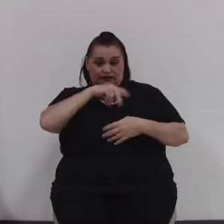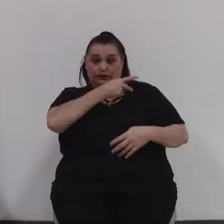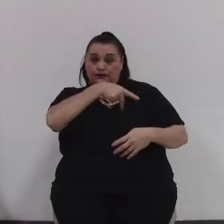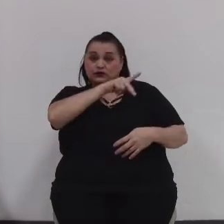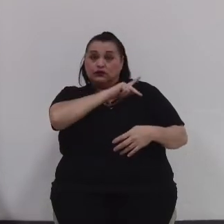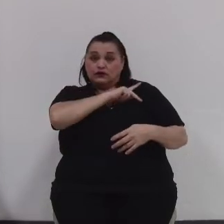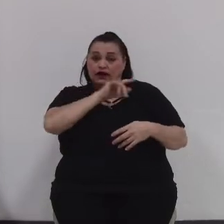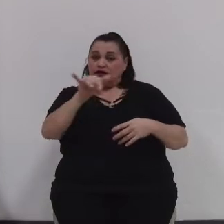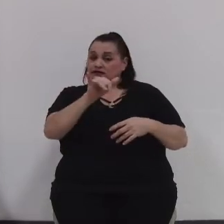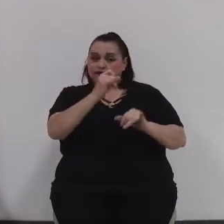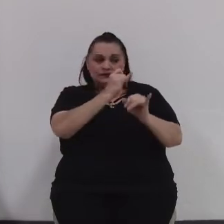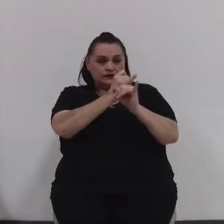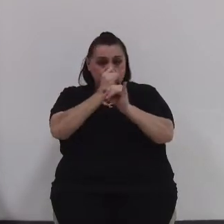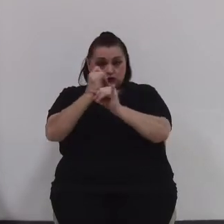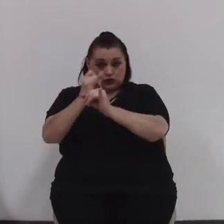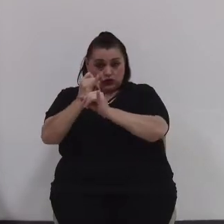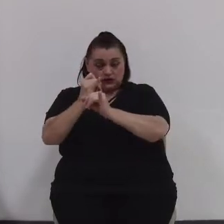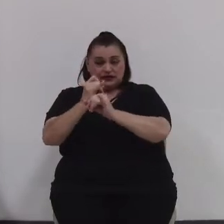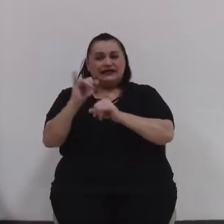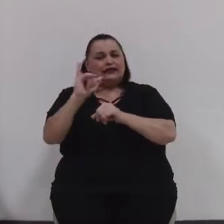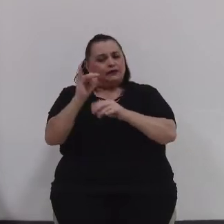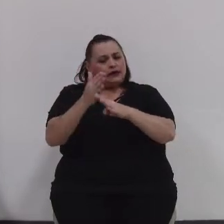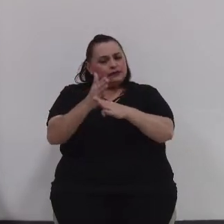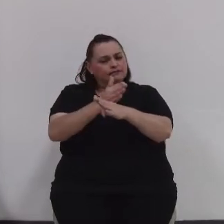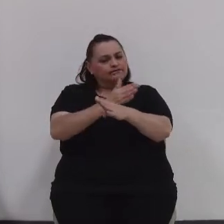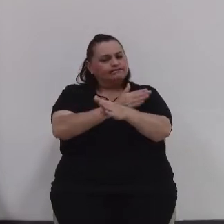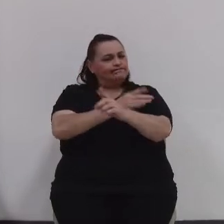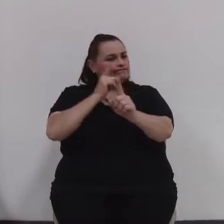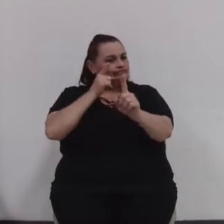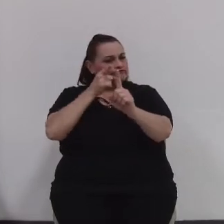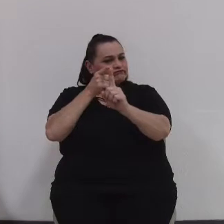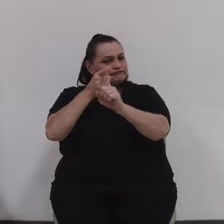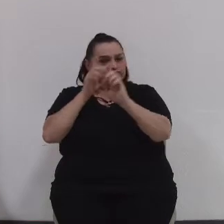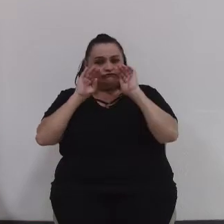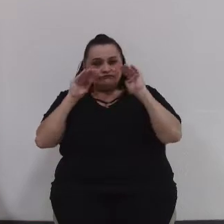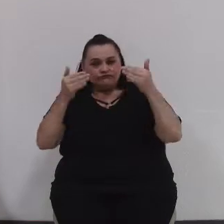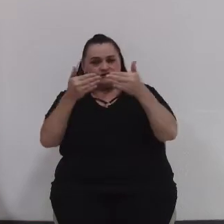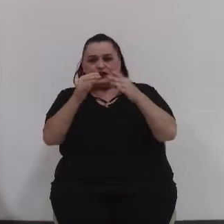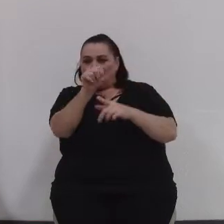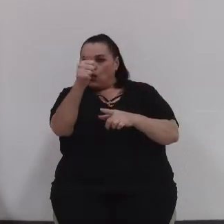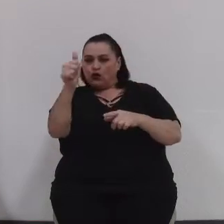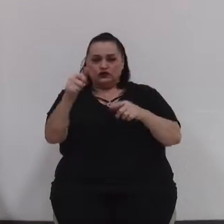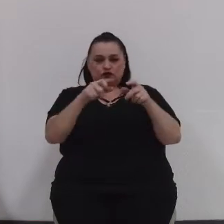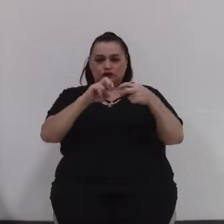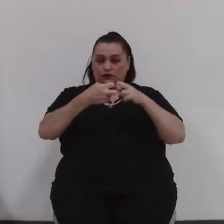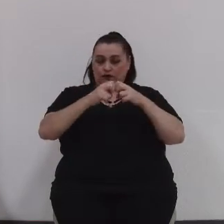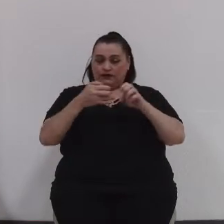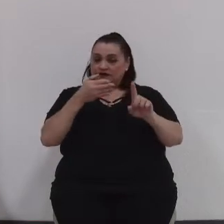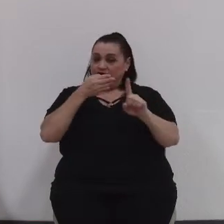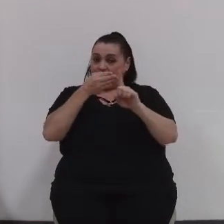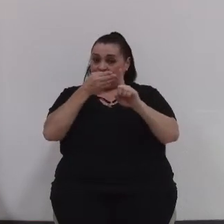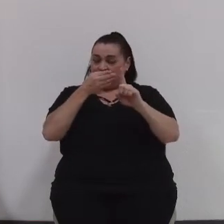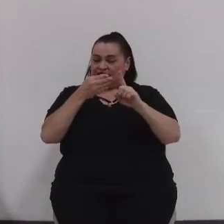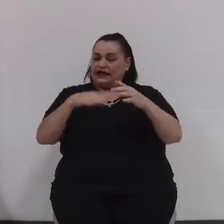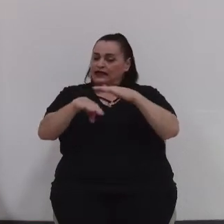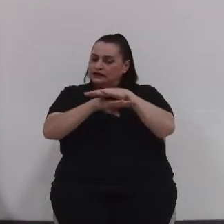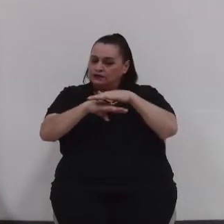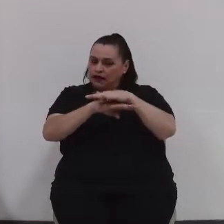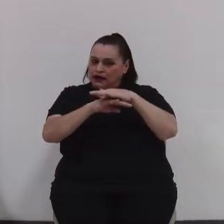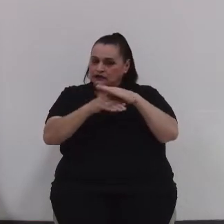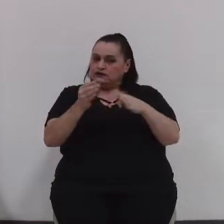hacia las instituciones y la creciente polarización, entre otros problemas que afectan los cimientos del